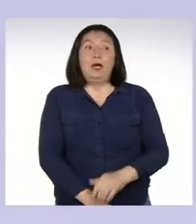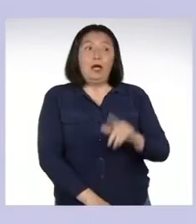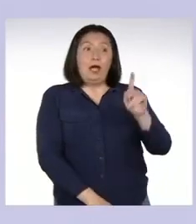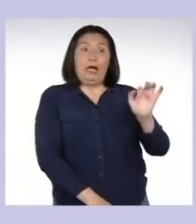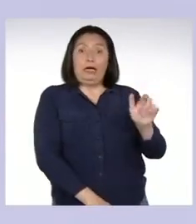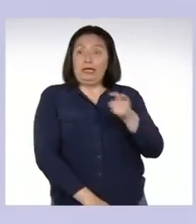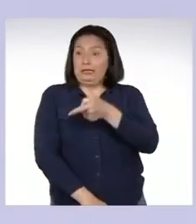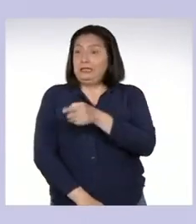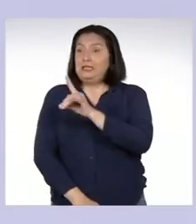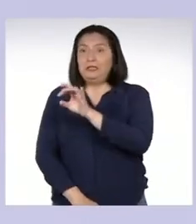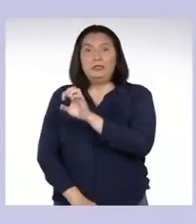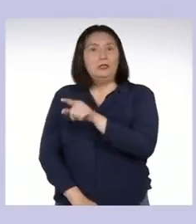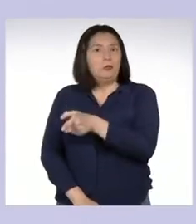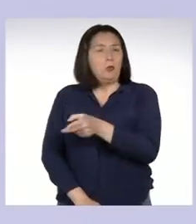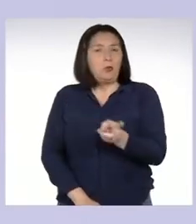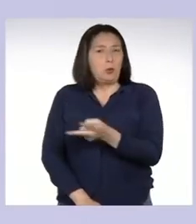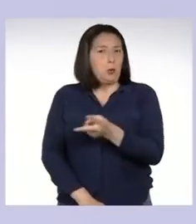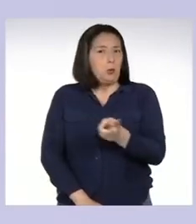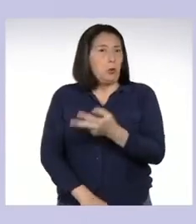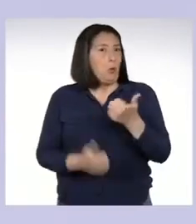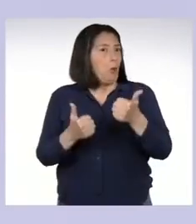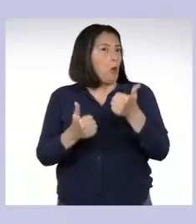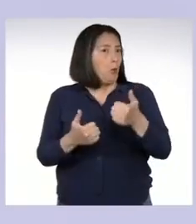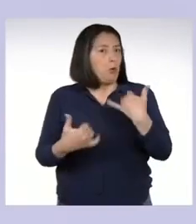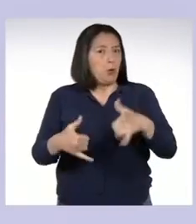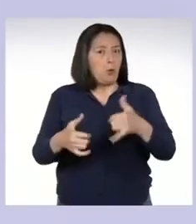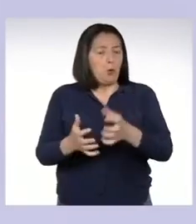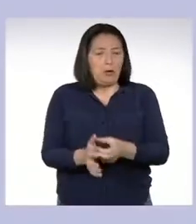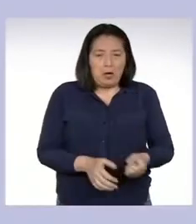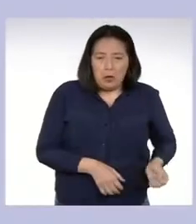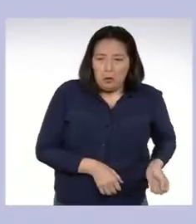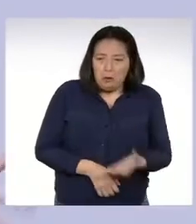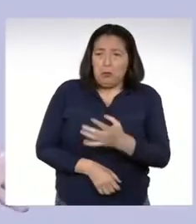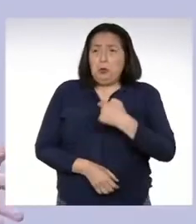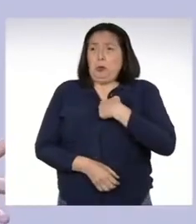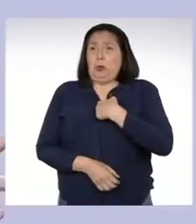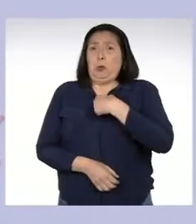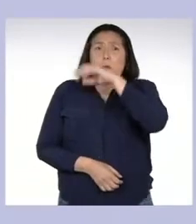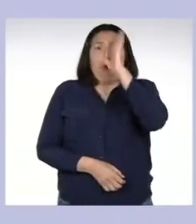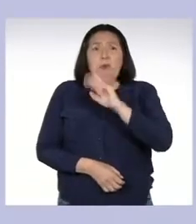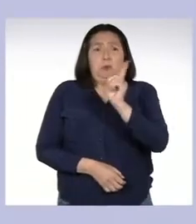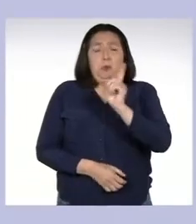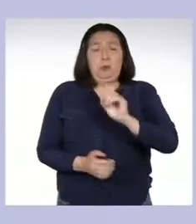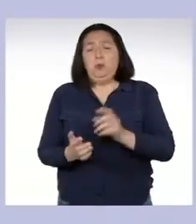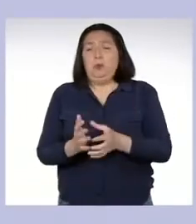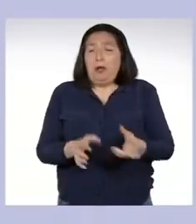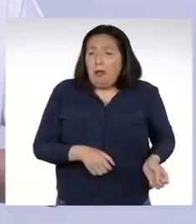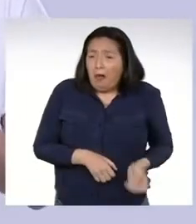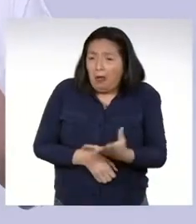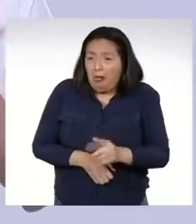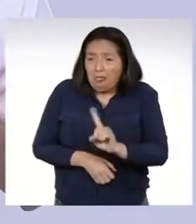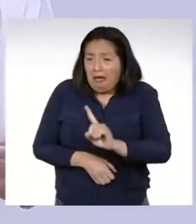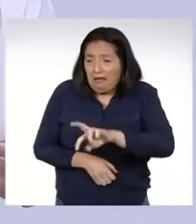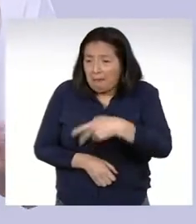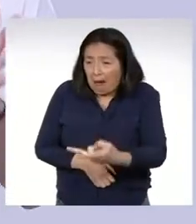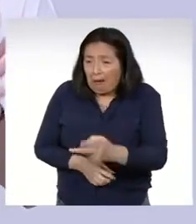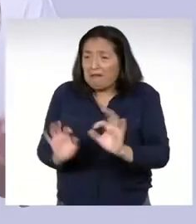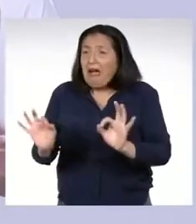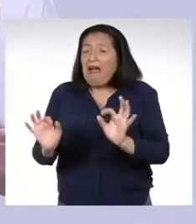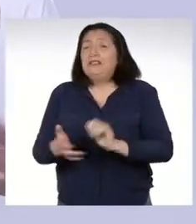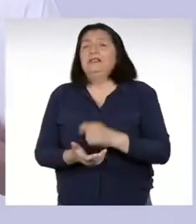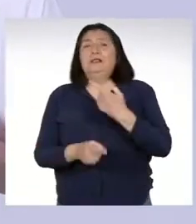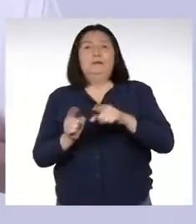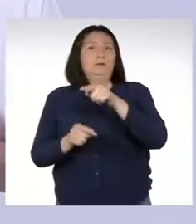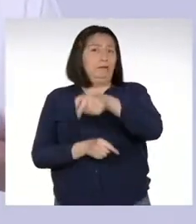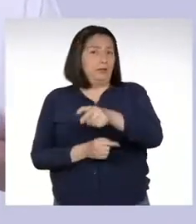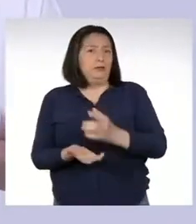Carla y Diego son muy buenos jugadores de bolos, ¿no lo creen? Yo nunca puedo derribar ni una sola botella cada vez que juego. Sin embargo,